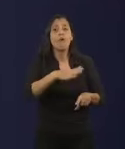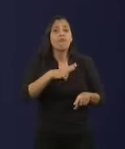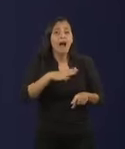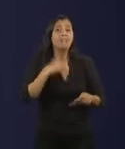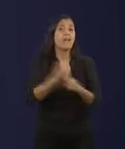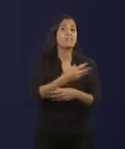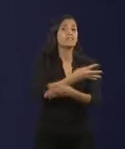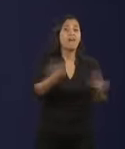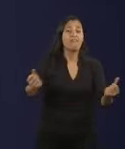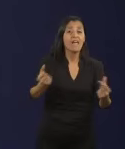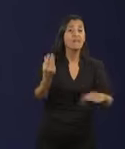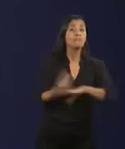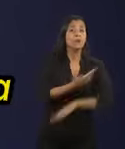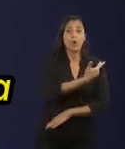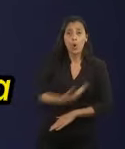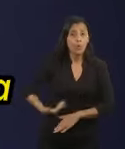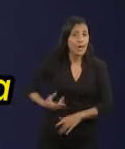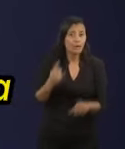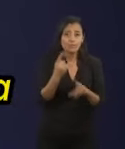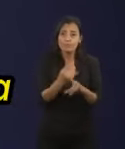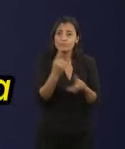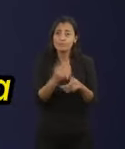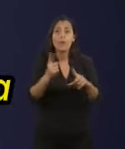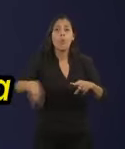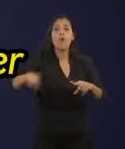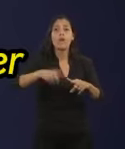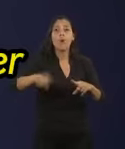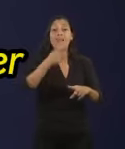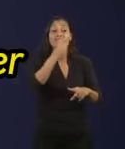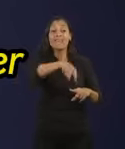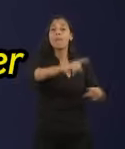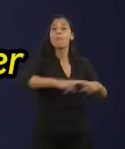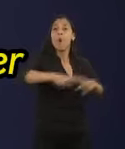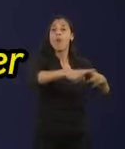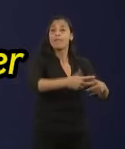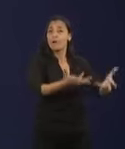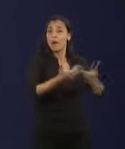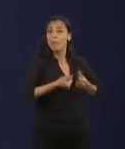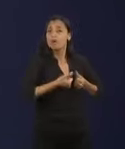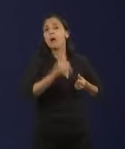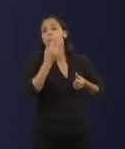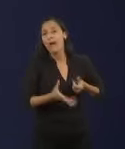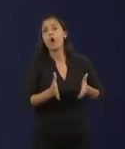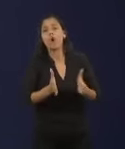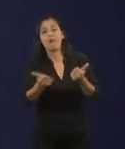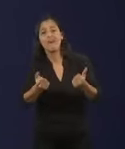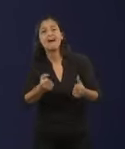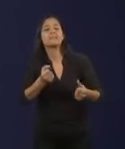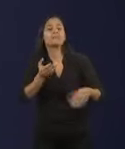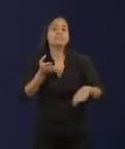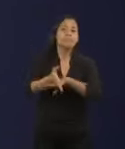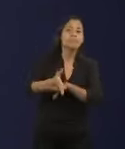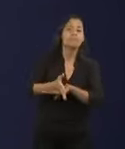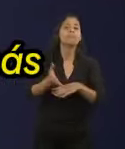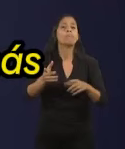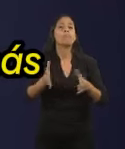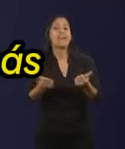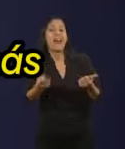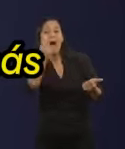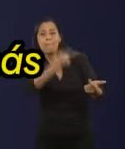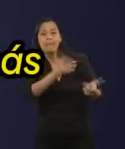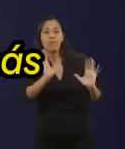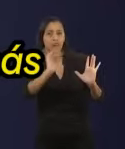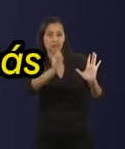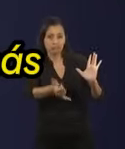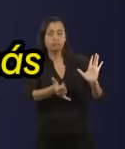de gestión siempre va a ser así Digamos si la política acompaña Por supuesto que siempre va a ser mejor y siempre vamos a ir a mayor velocidad y